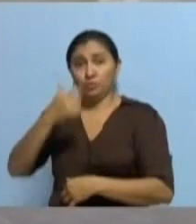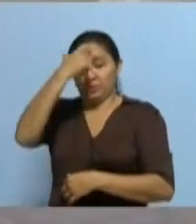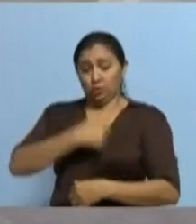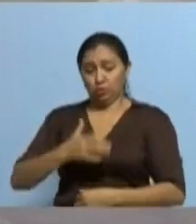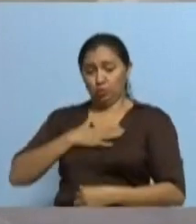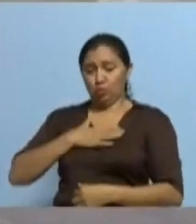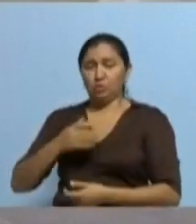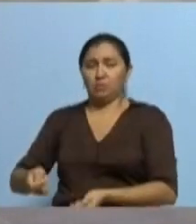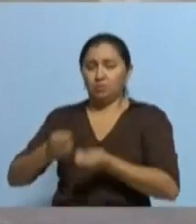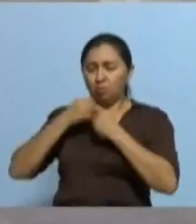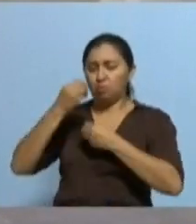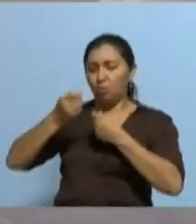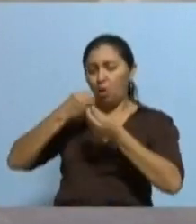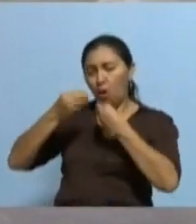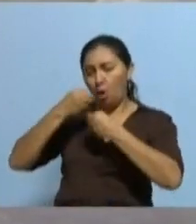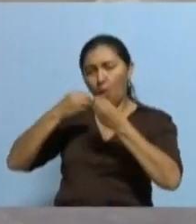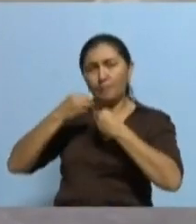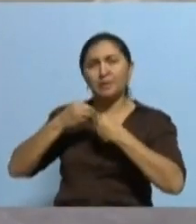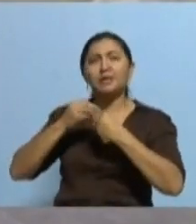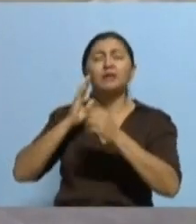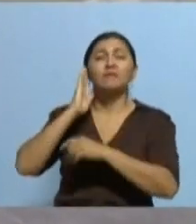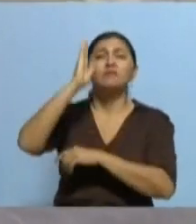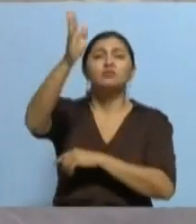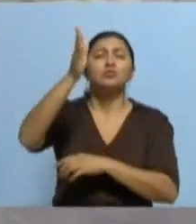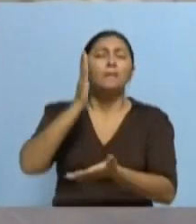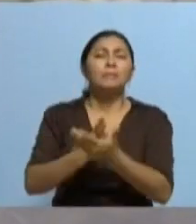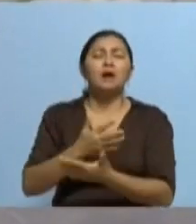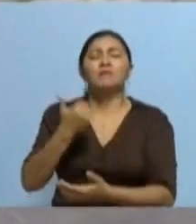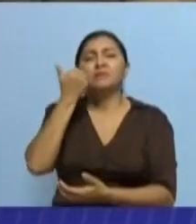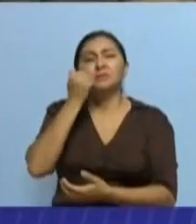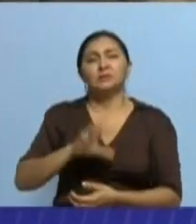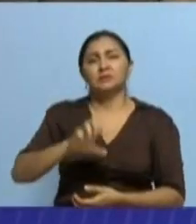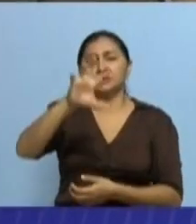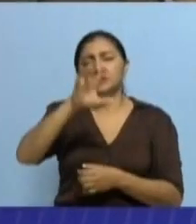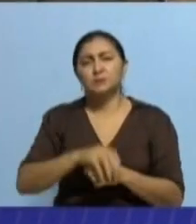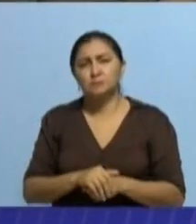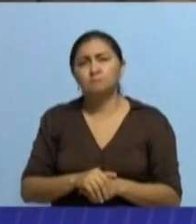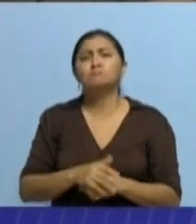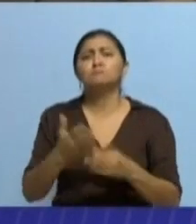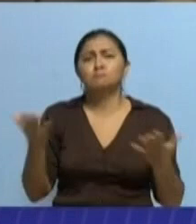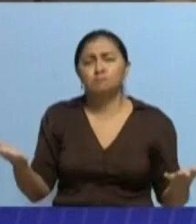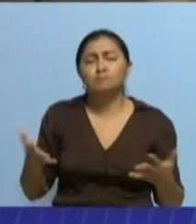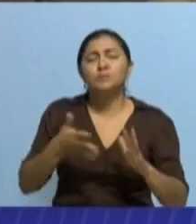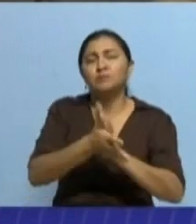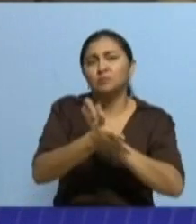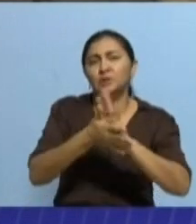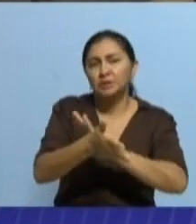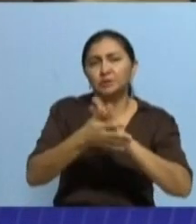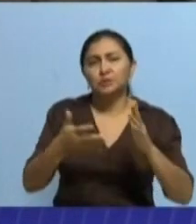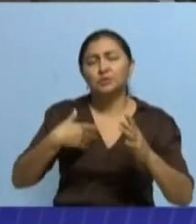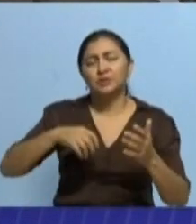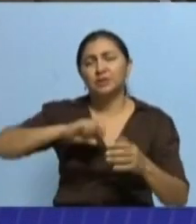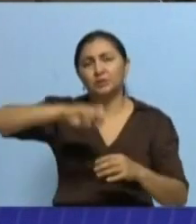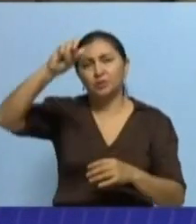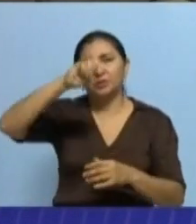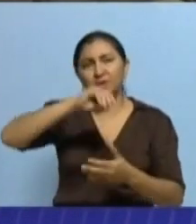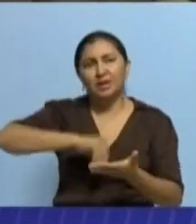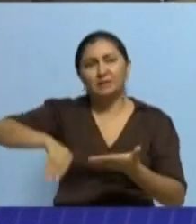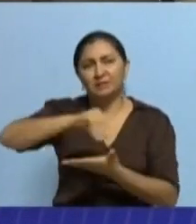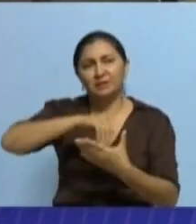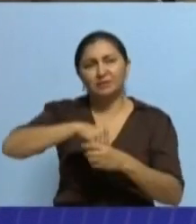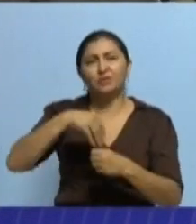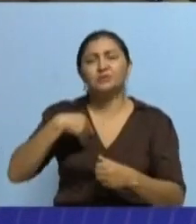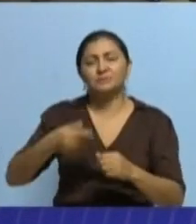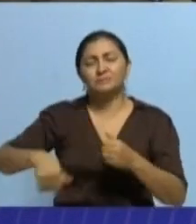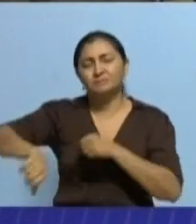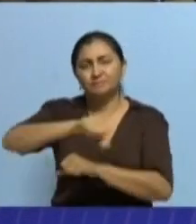pueden desarrollar enfermedades tales como el cáncer. Esta es toda la información desde el norte de la capital del Atlántico. Continúen ustedes con